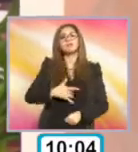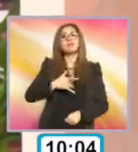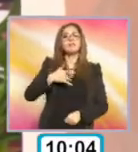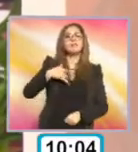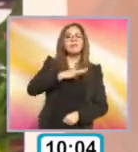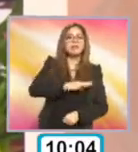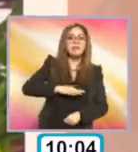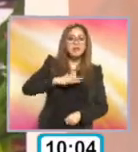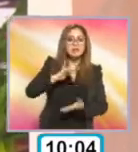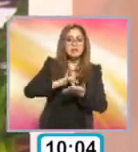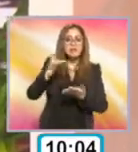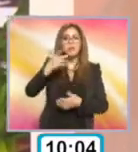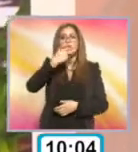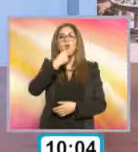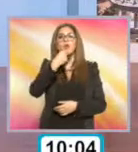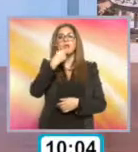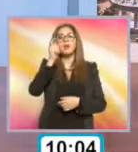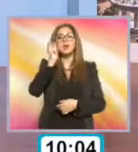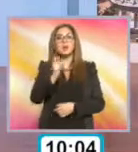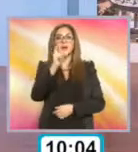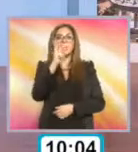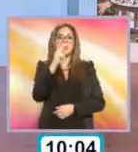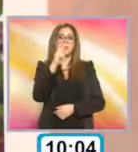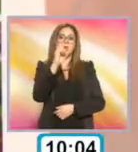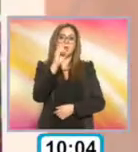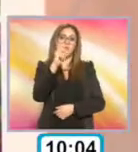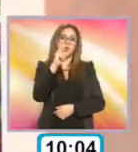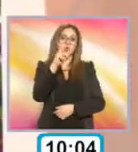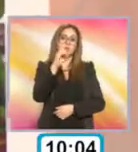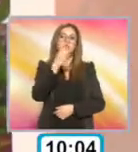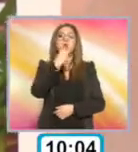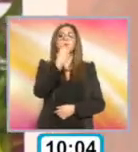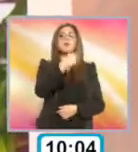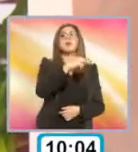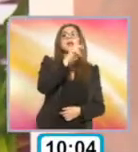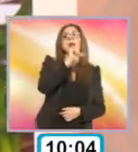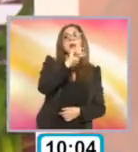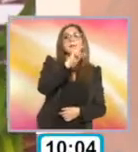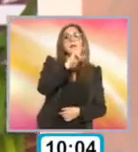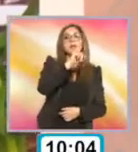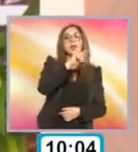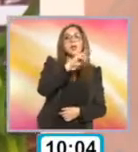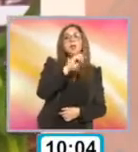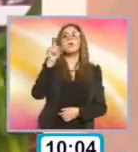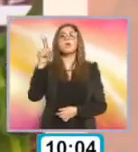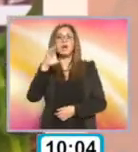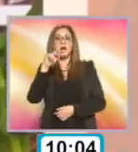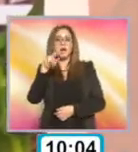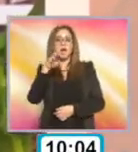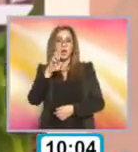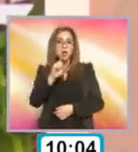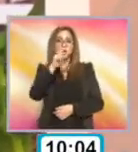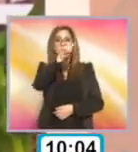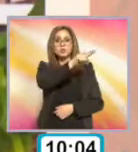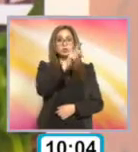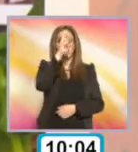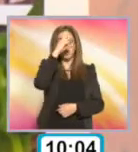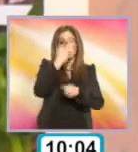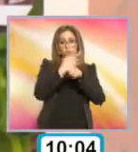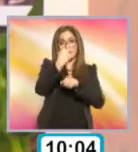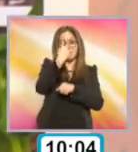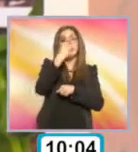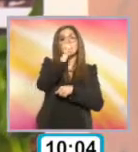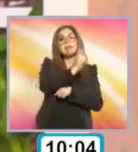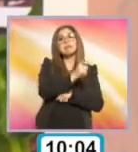Mis productores, el señor Abelardo Rivera, allá en Monterrey, Abelardo y Carlos Cabral Jr., hicieron una pieza magistral de un tema muy